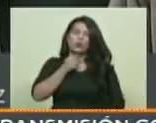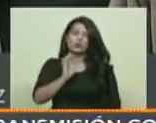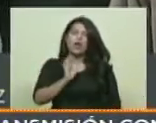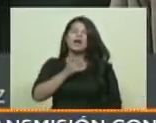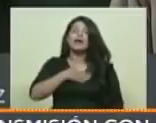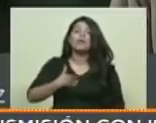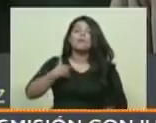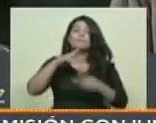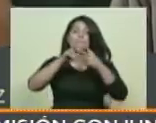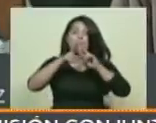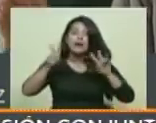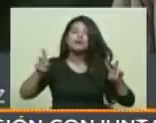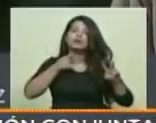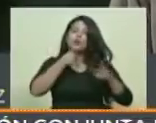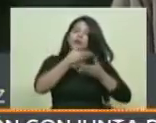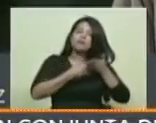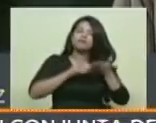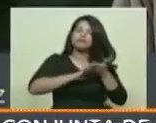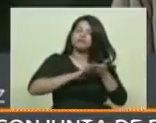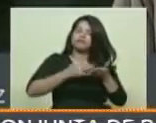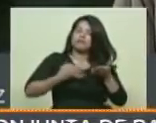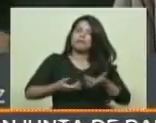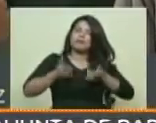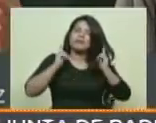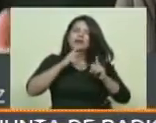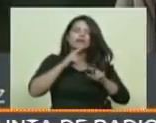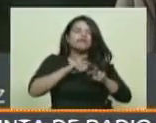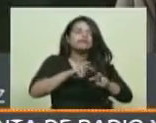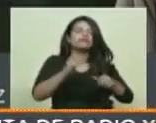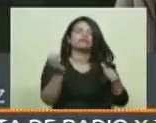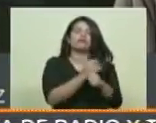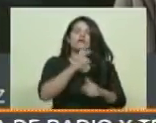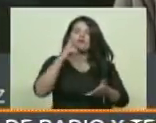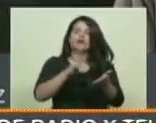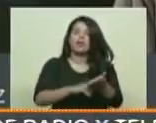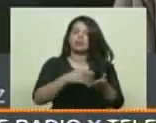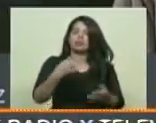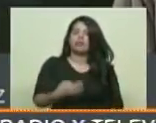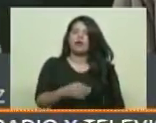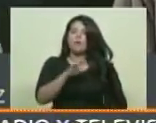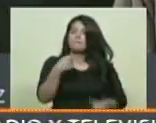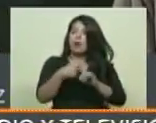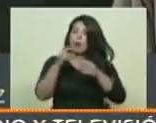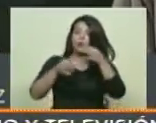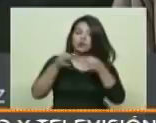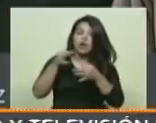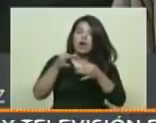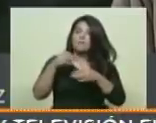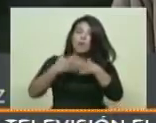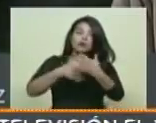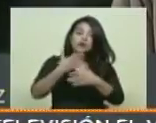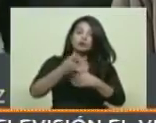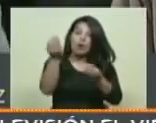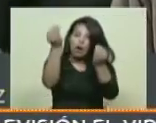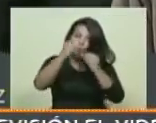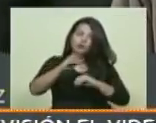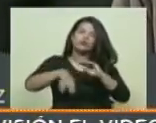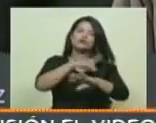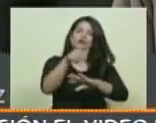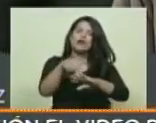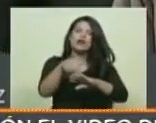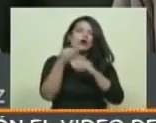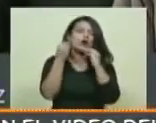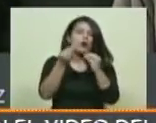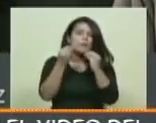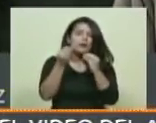la paz, es un instrumento para determinar la verdad a través de la justicia y que se dé un proceso de reconciliación nacional